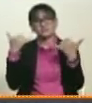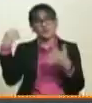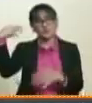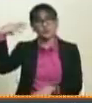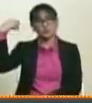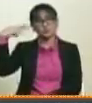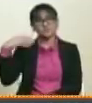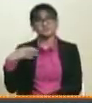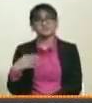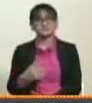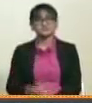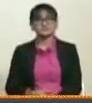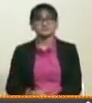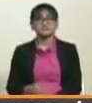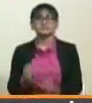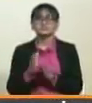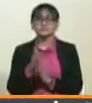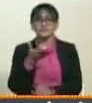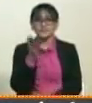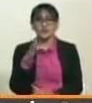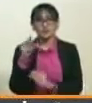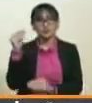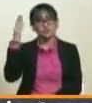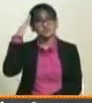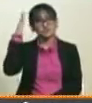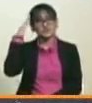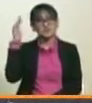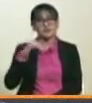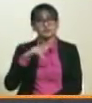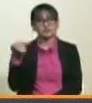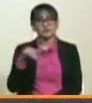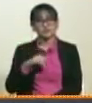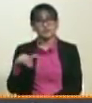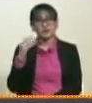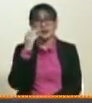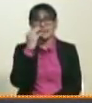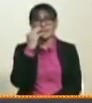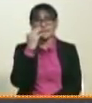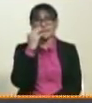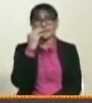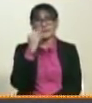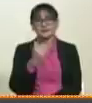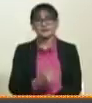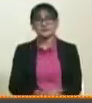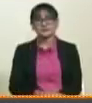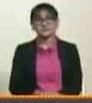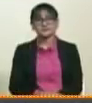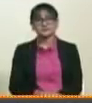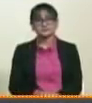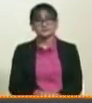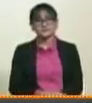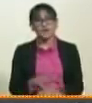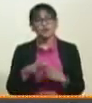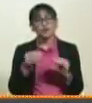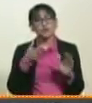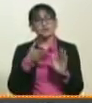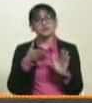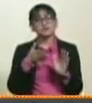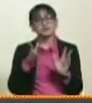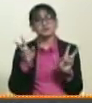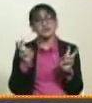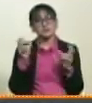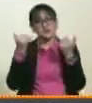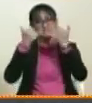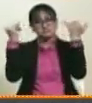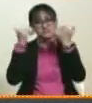situación que es bueno que todo el pueblo sepa y sobre todo el pueblo zuliano de que todo lo que es tiene que ver con la energía está relacionado con algo